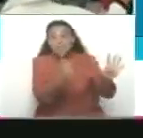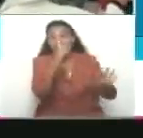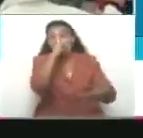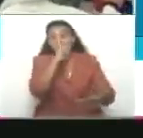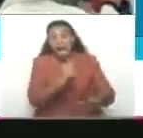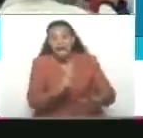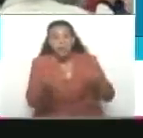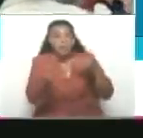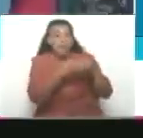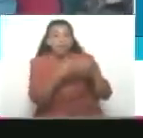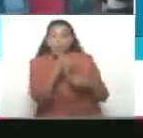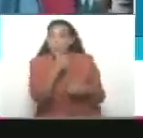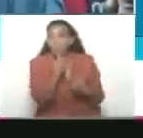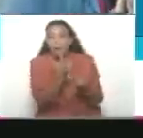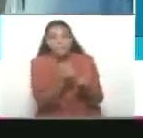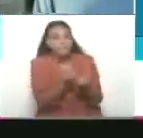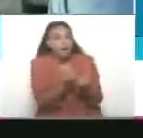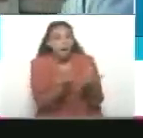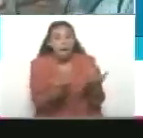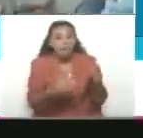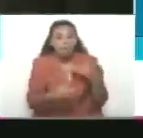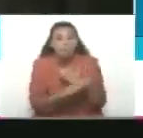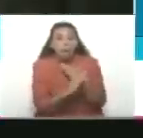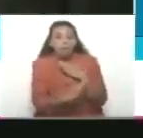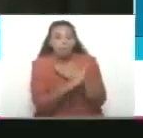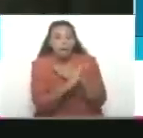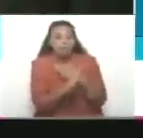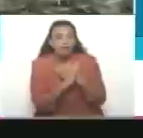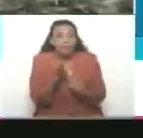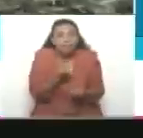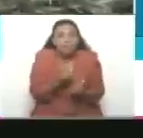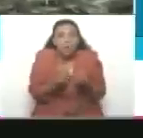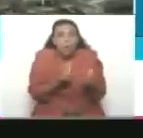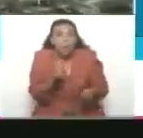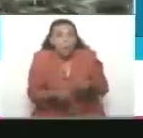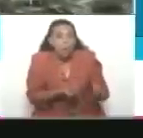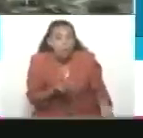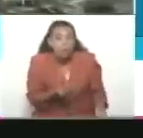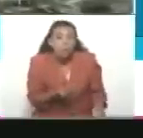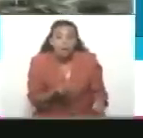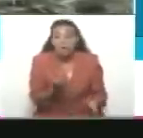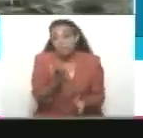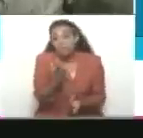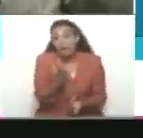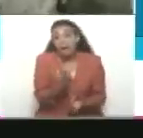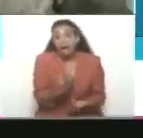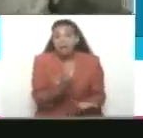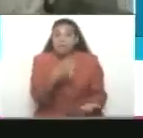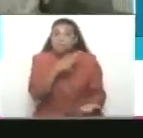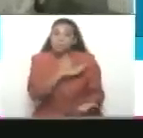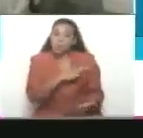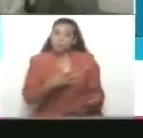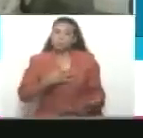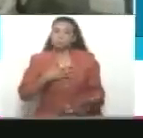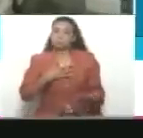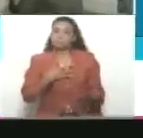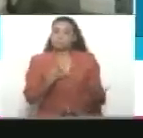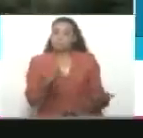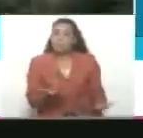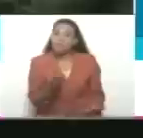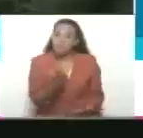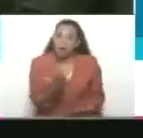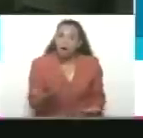con un bloqueo con guerra económica y sanciones hay cosas que son heridas sociales que tenemos